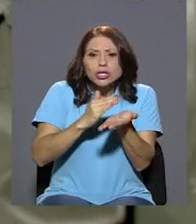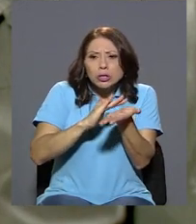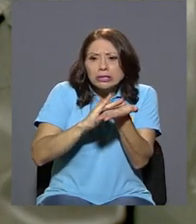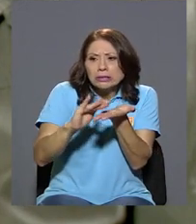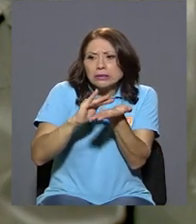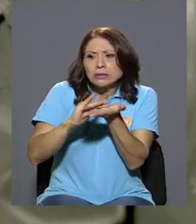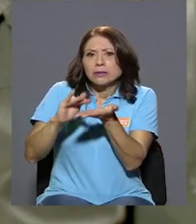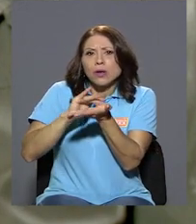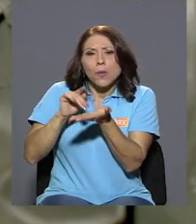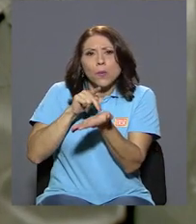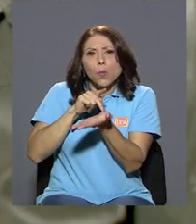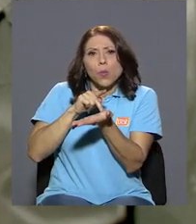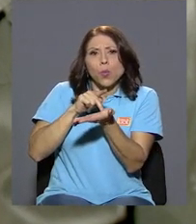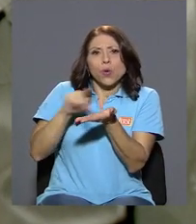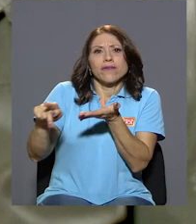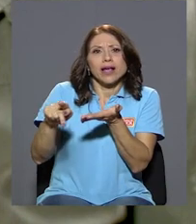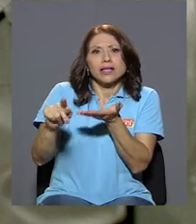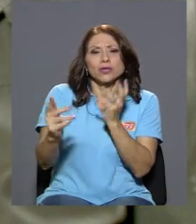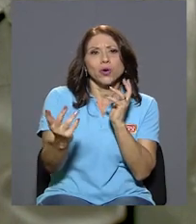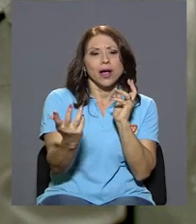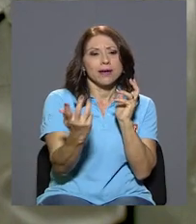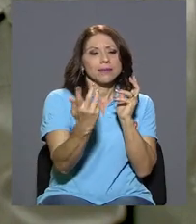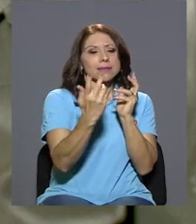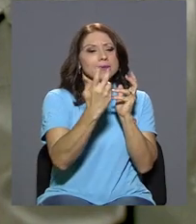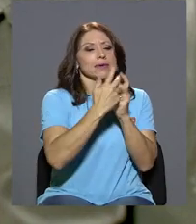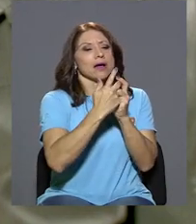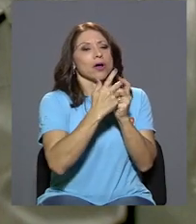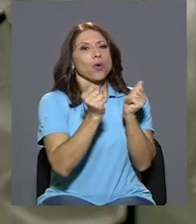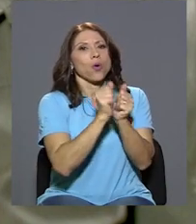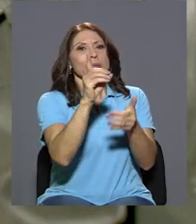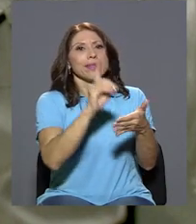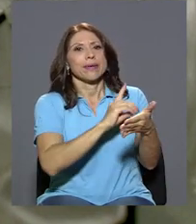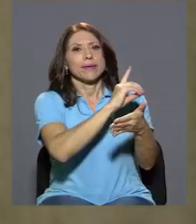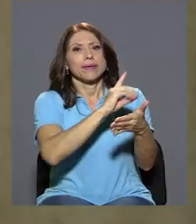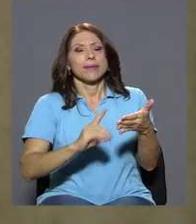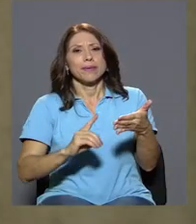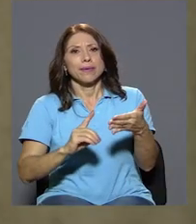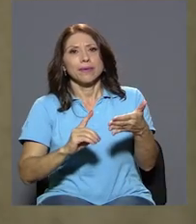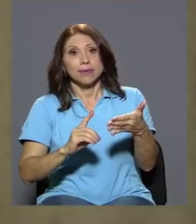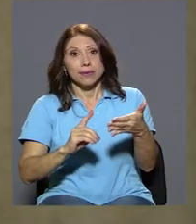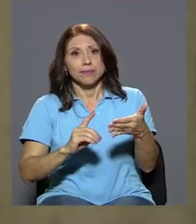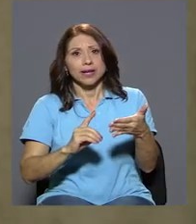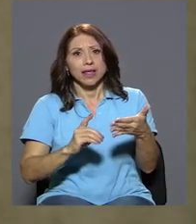entonces va acoplada con un proceso de discriminación